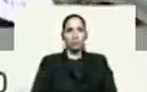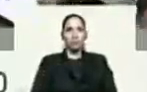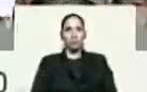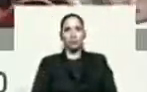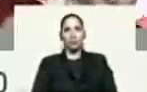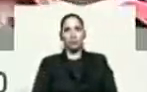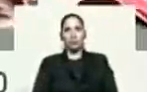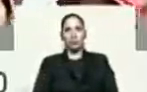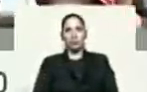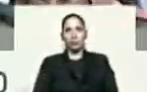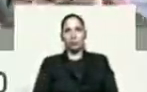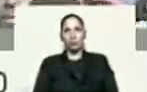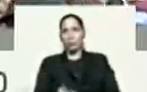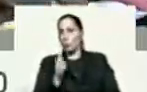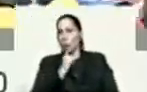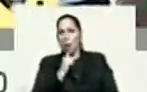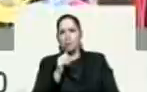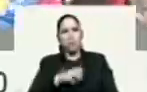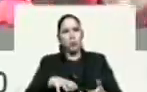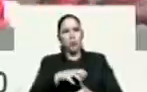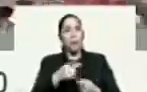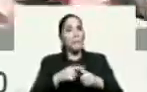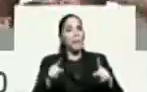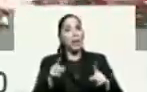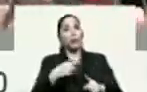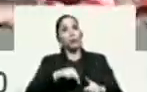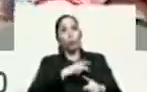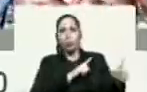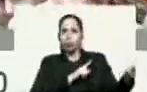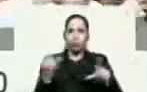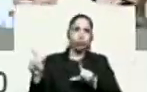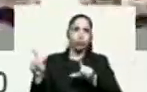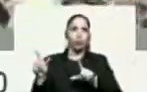No va a haber problema, pero debemos estar listos para todo.